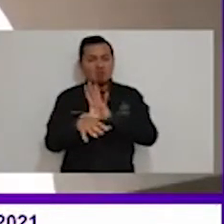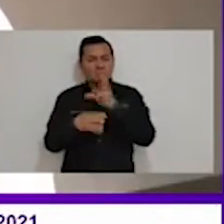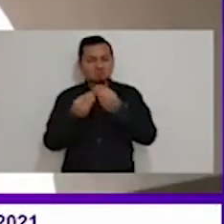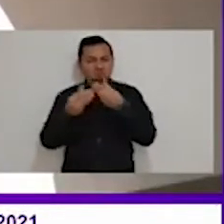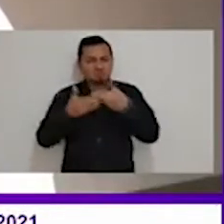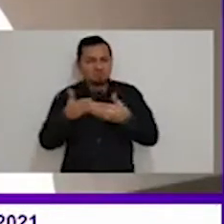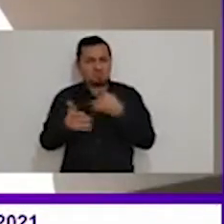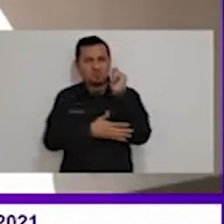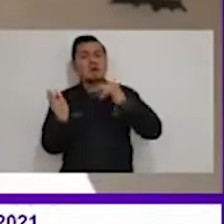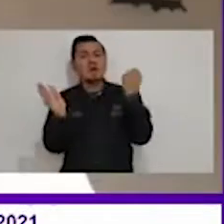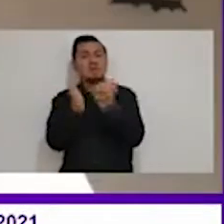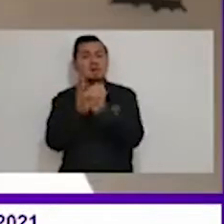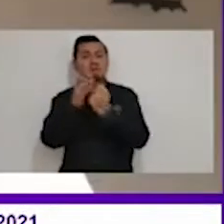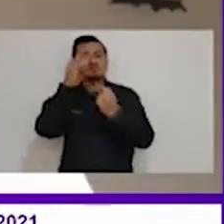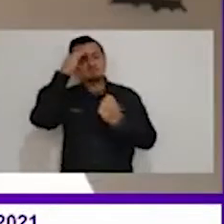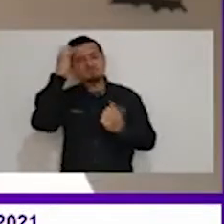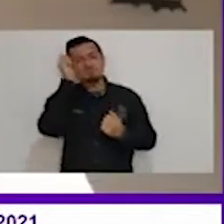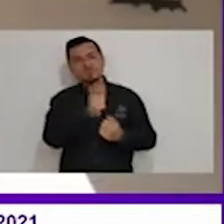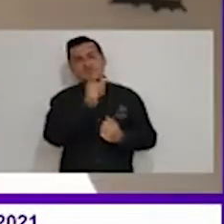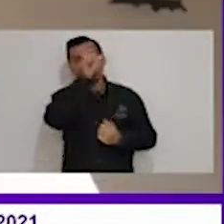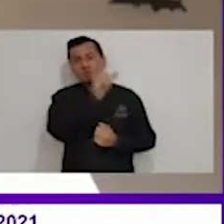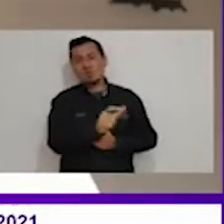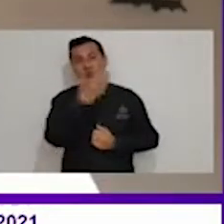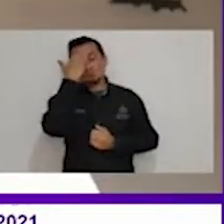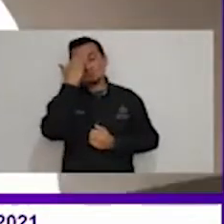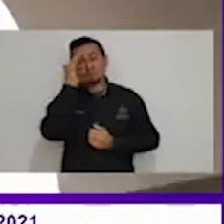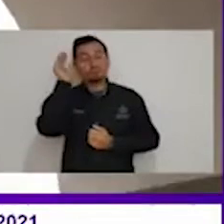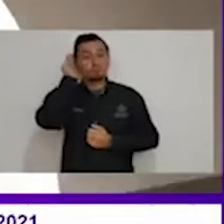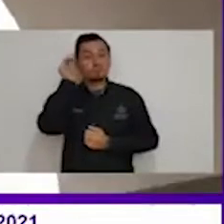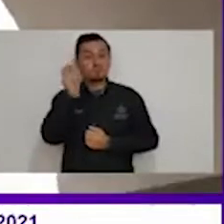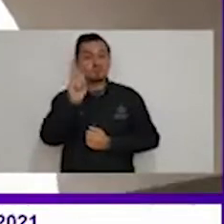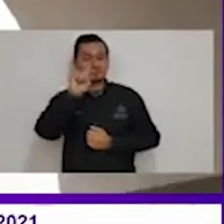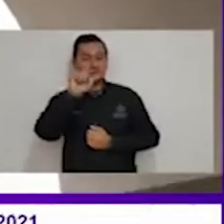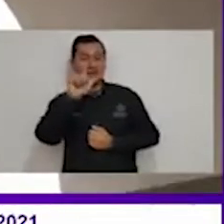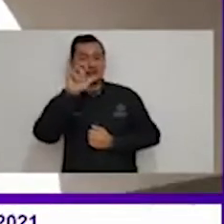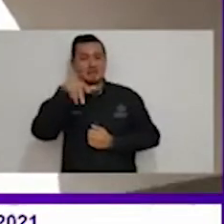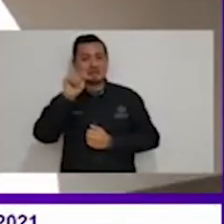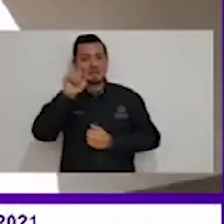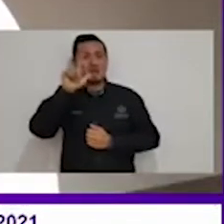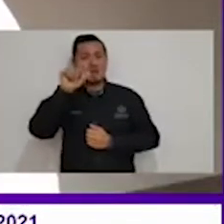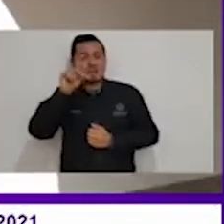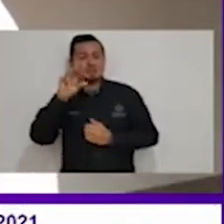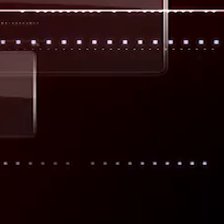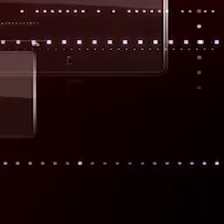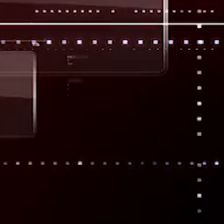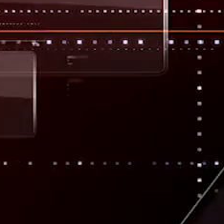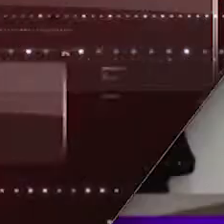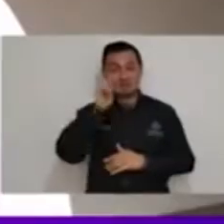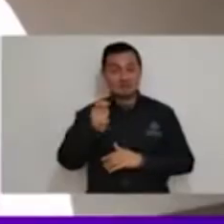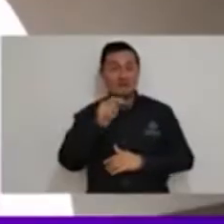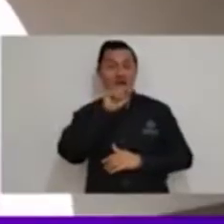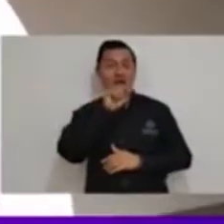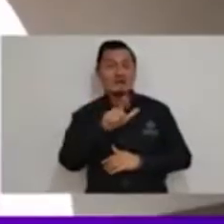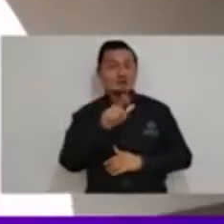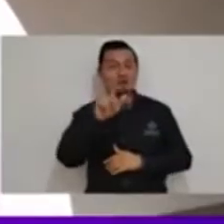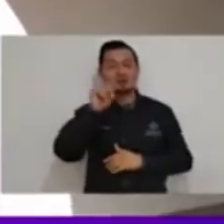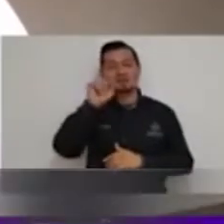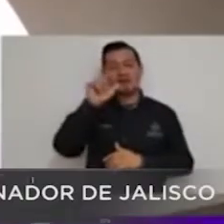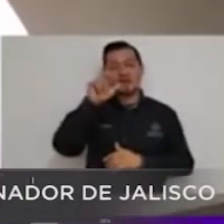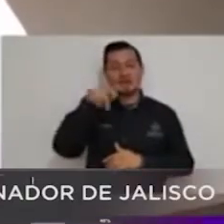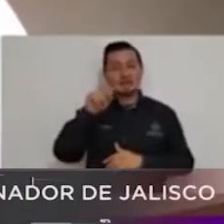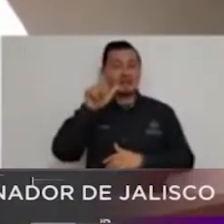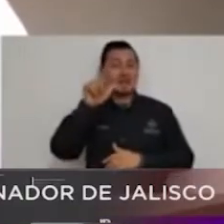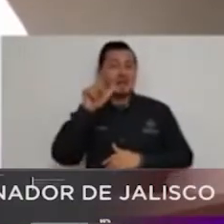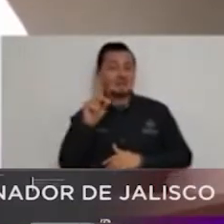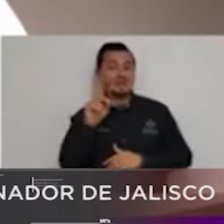anunció la apertura del evento a todos los estudiantes de educación media y superior de jalisco de manera gratuita jalisco talent land digital